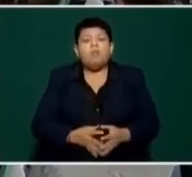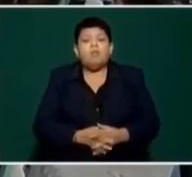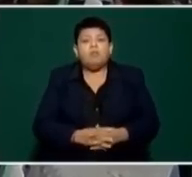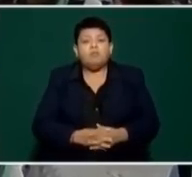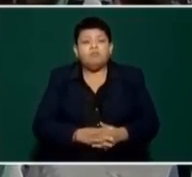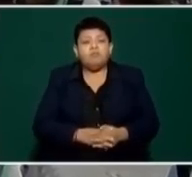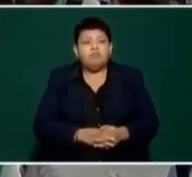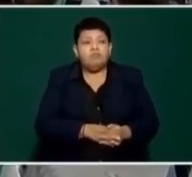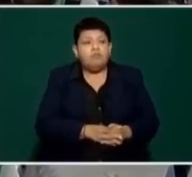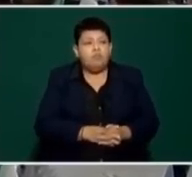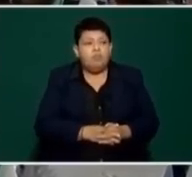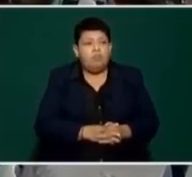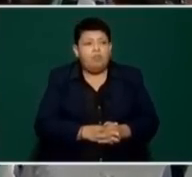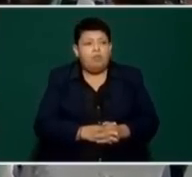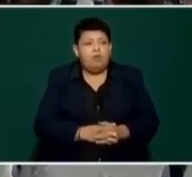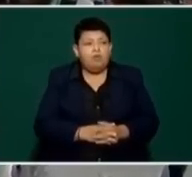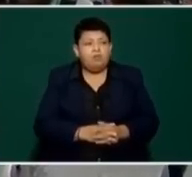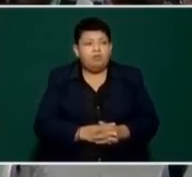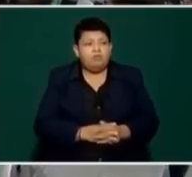Con permiso, señor.